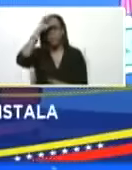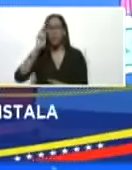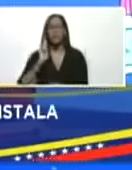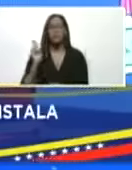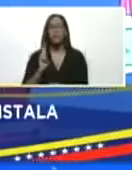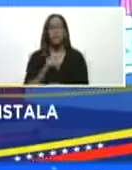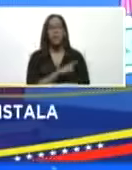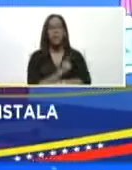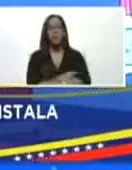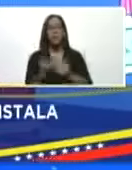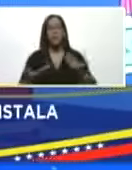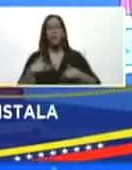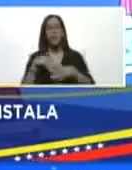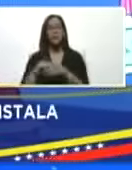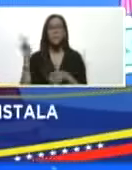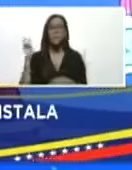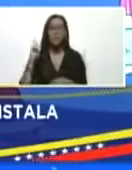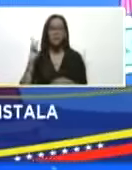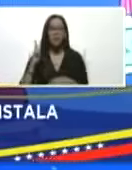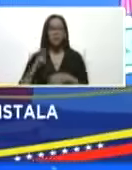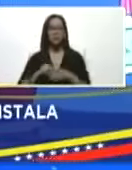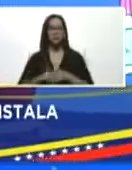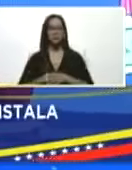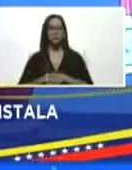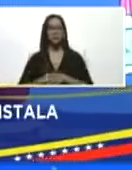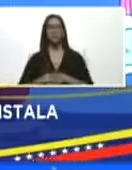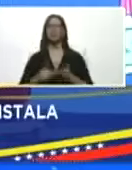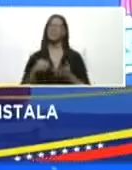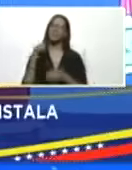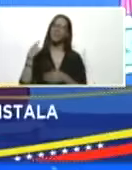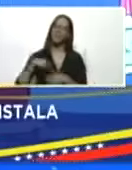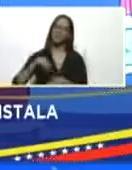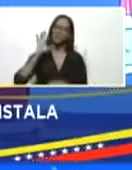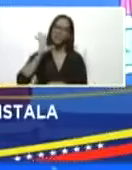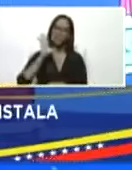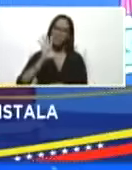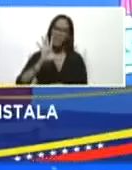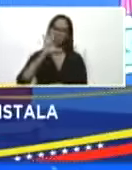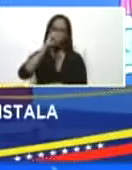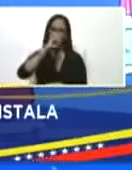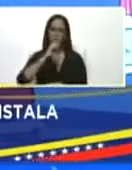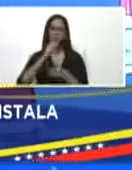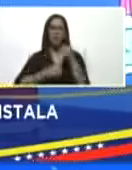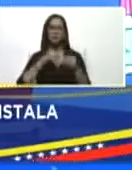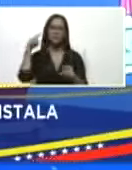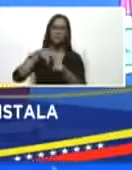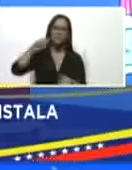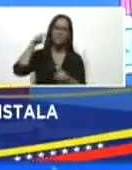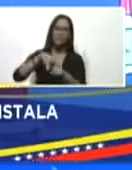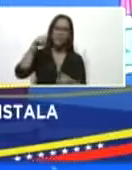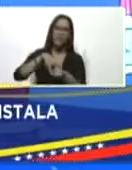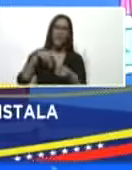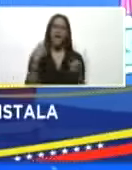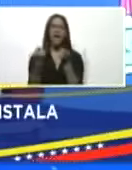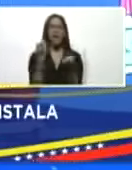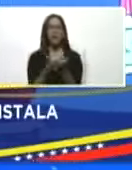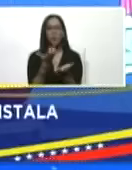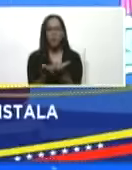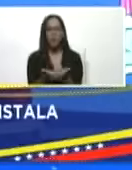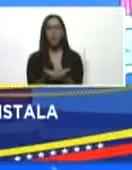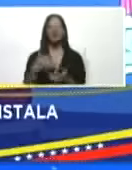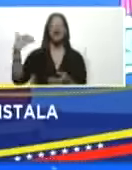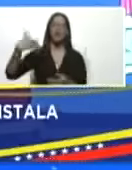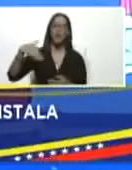le dieron los votos en Venezuela y duraron 5 años haciéndole daño a la economía, a los